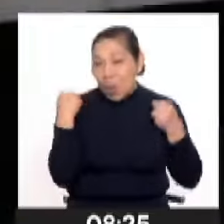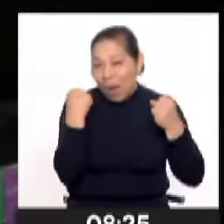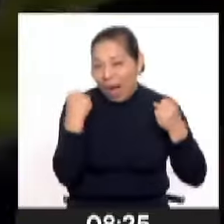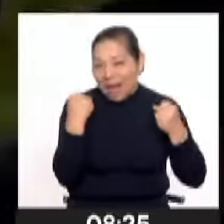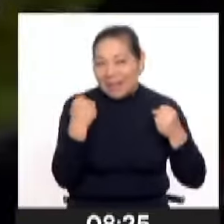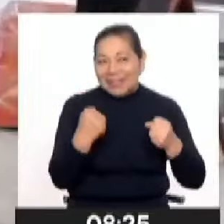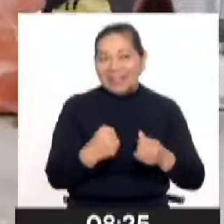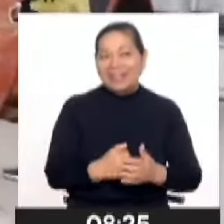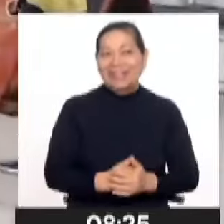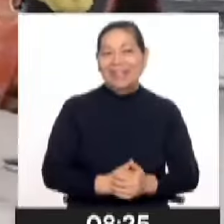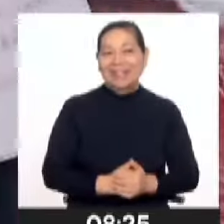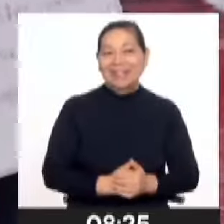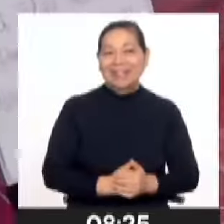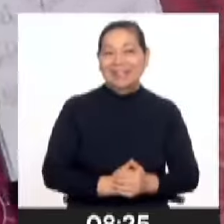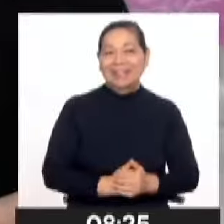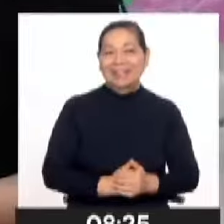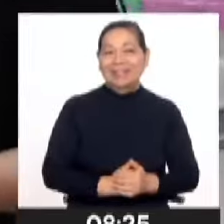¡Bravazo!